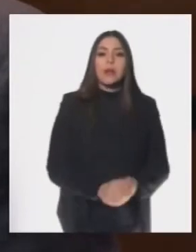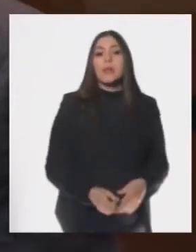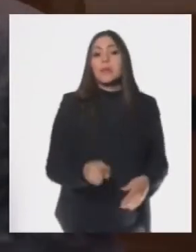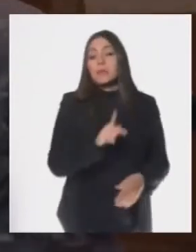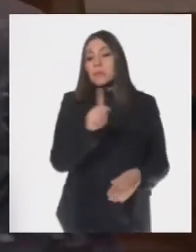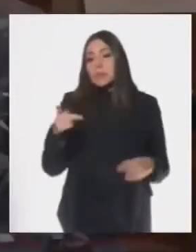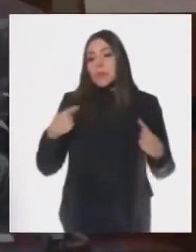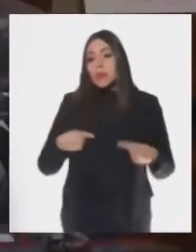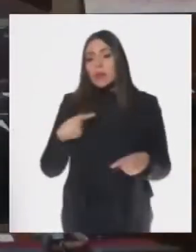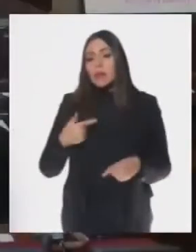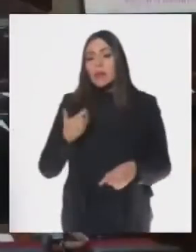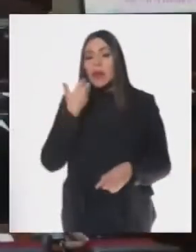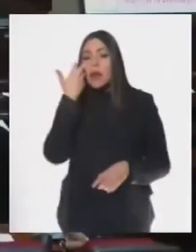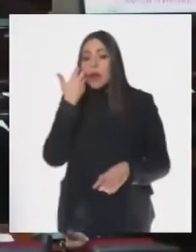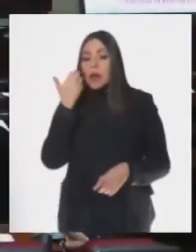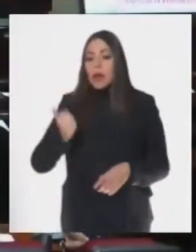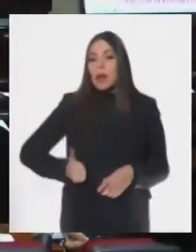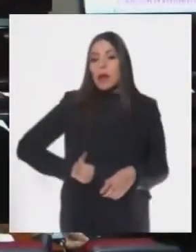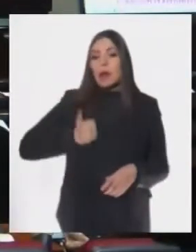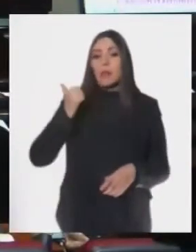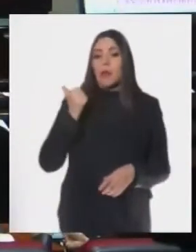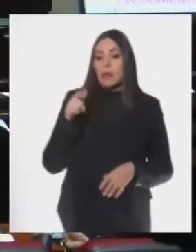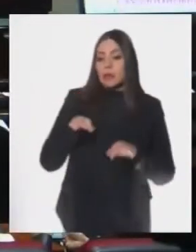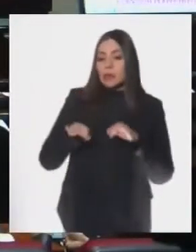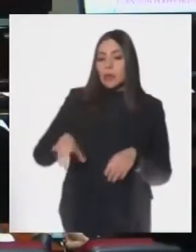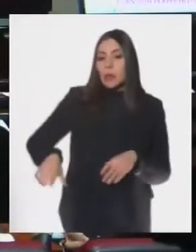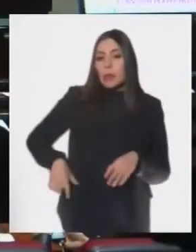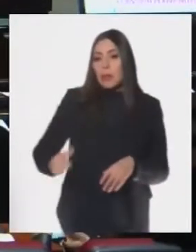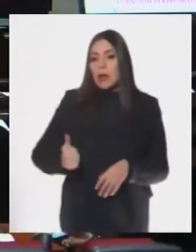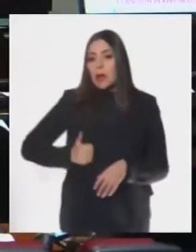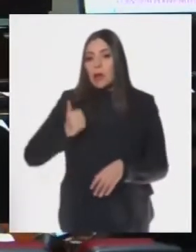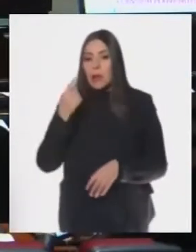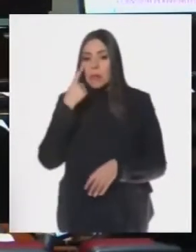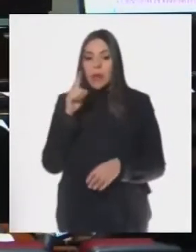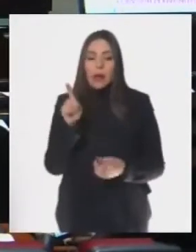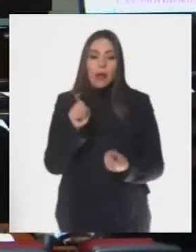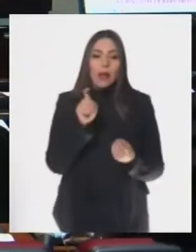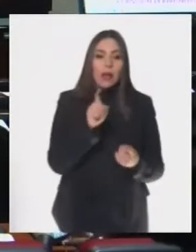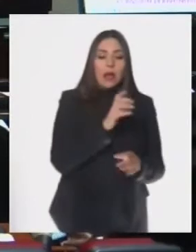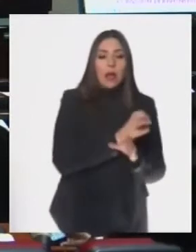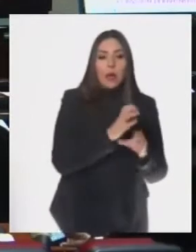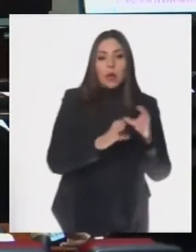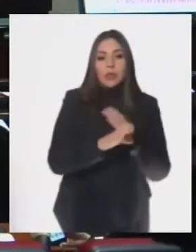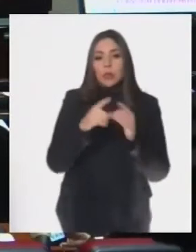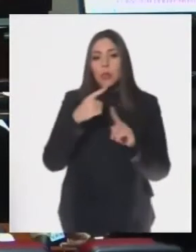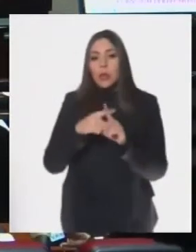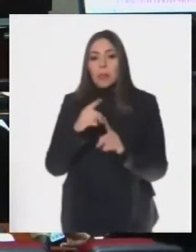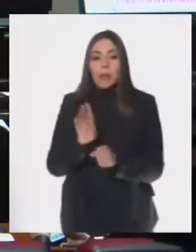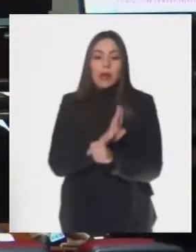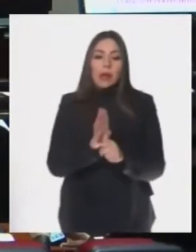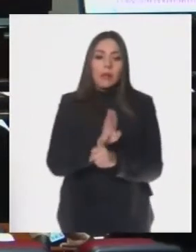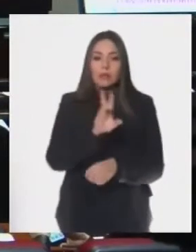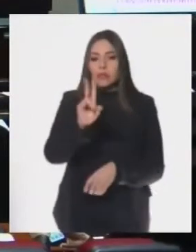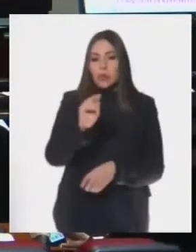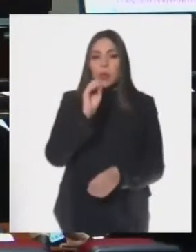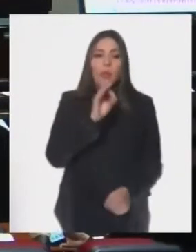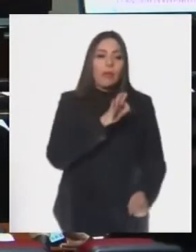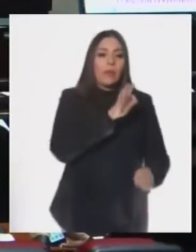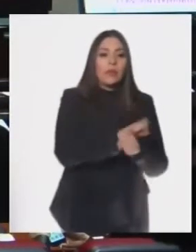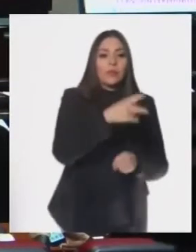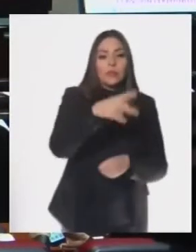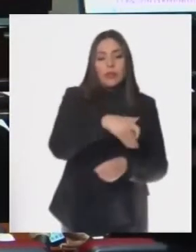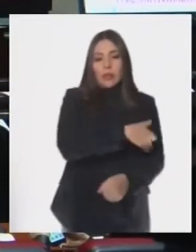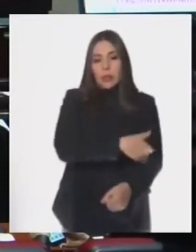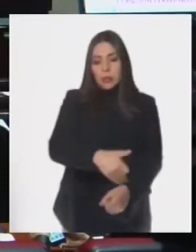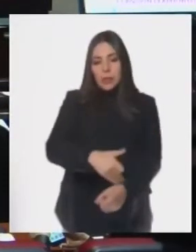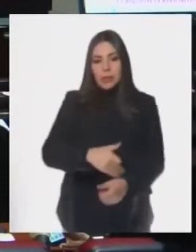el ejercicio de sus cargos públicos para beneficiarse o beneficiar ilegalmente a sus conocidos o familiares,